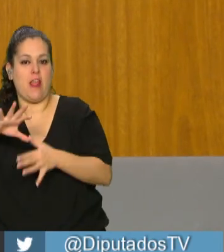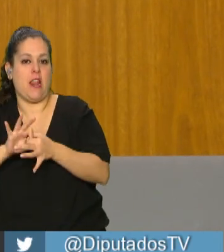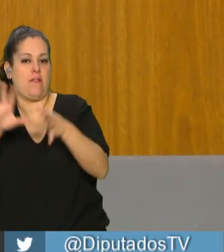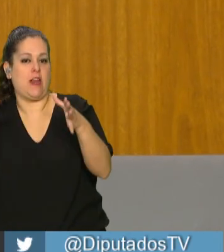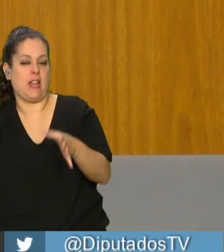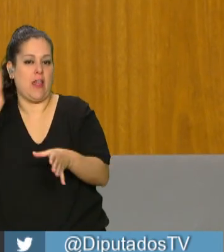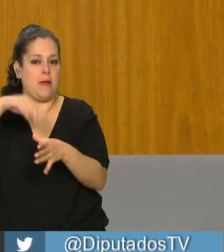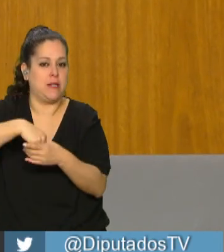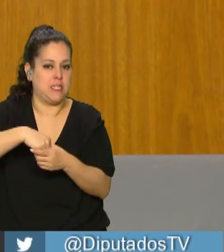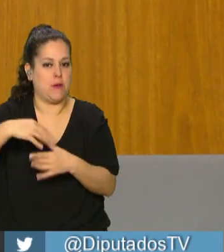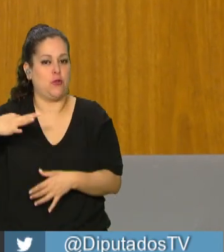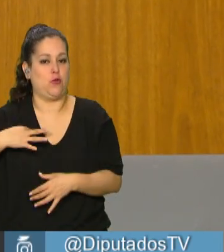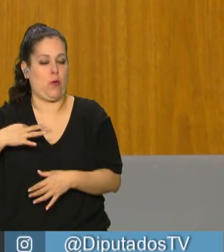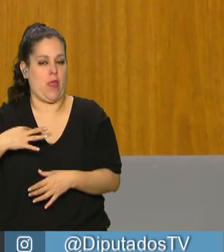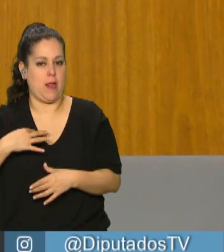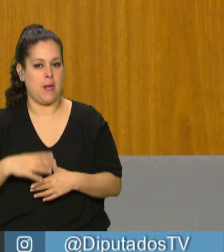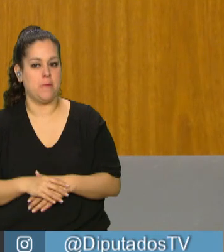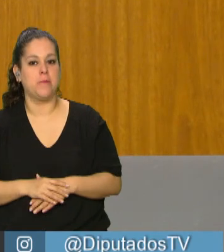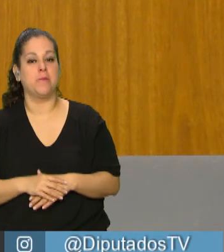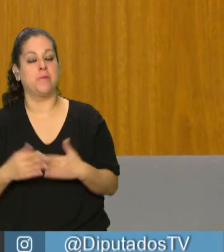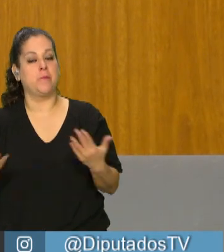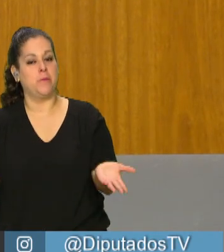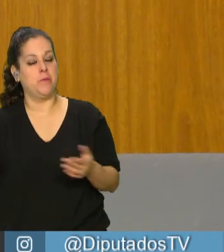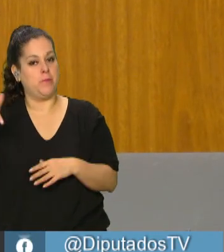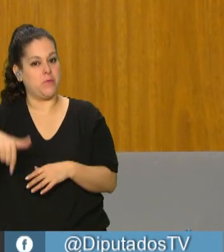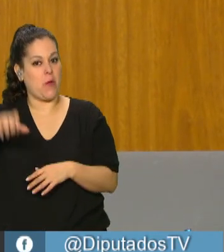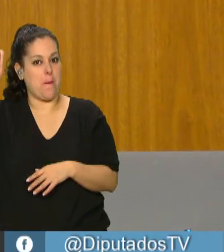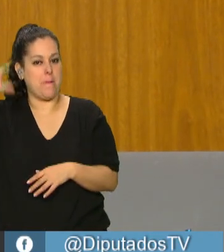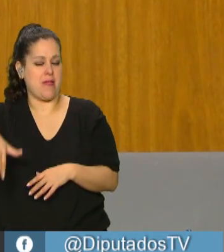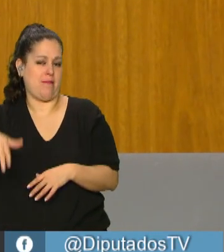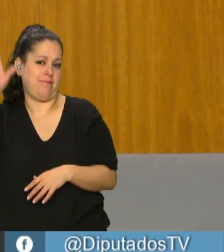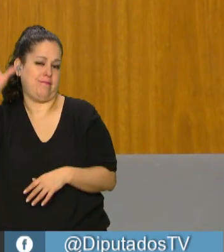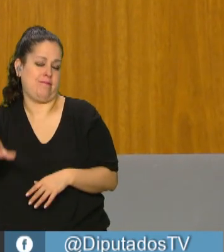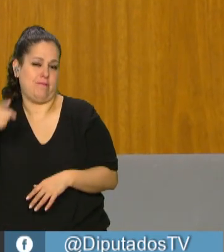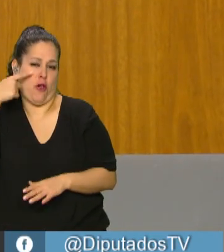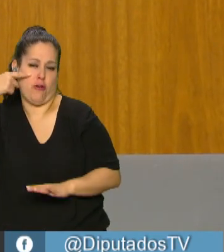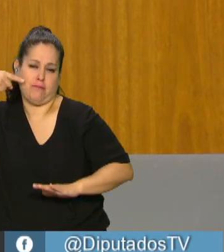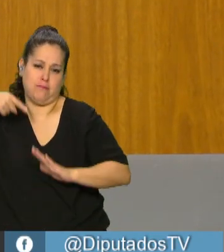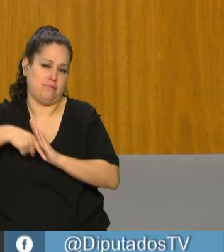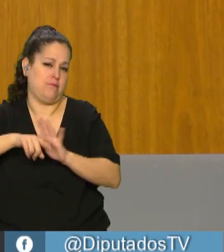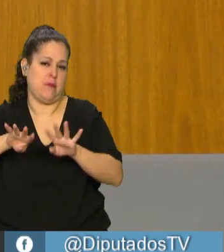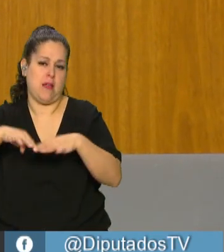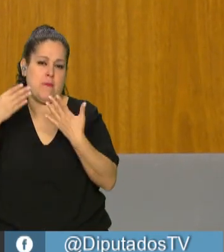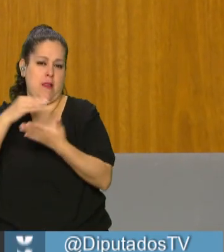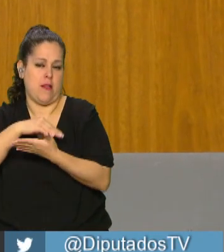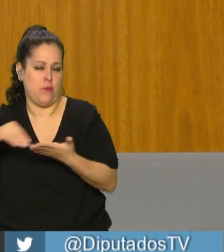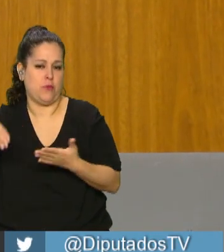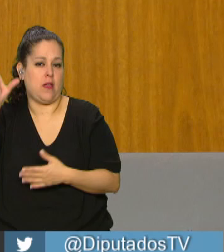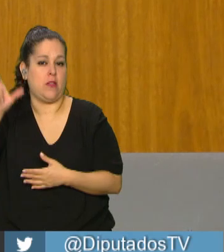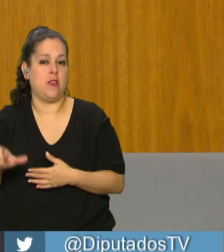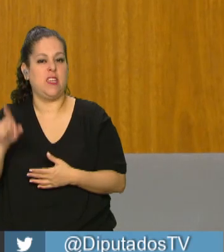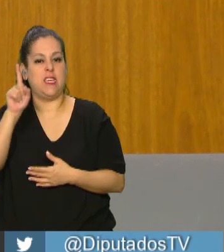de participación ciudadana. Tengo el privilegio de estar con quien más conoce la Cámara de Diputados de la Nación, es